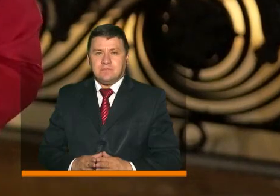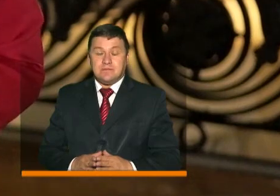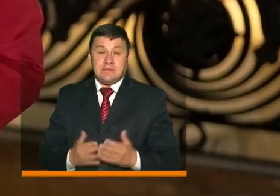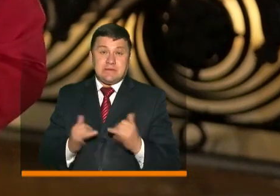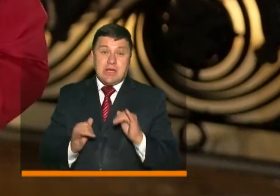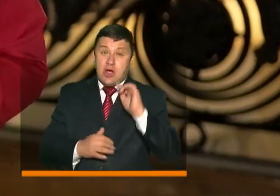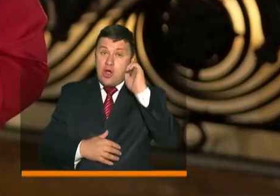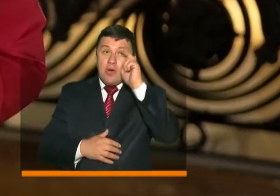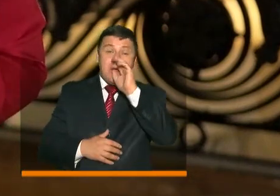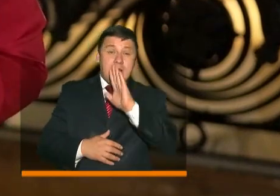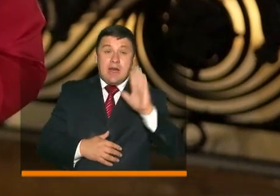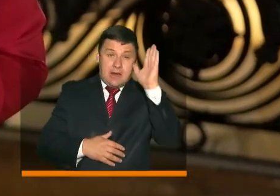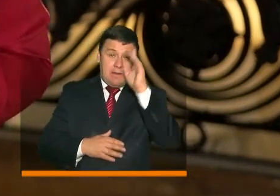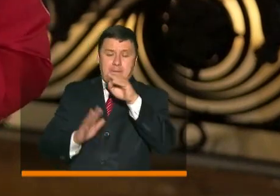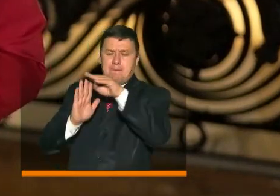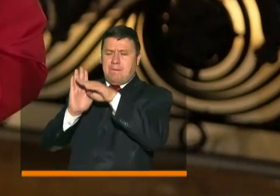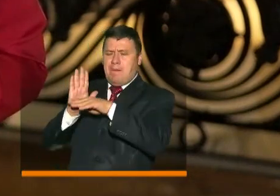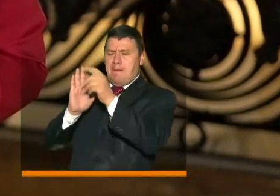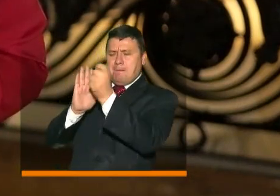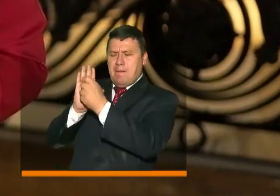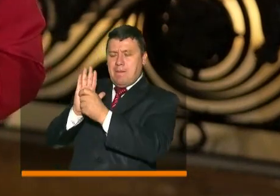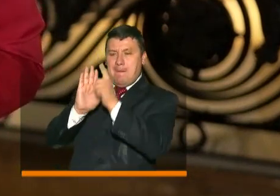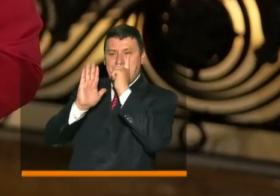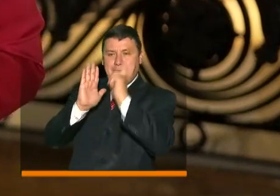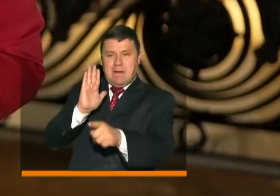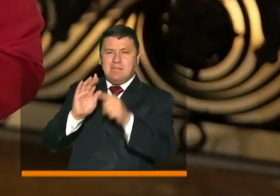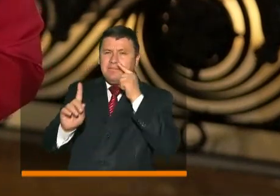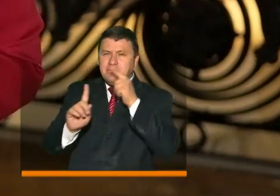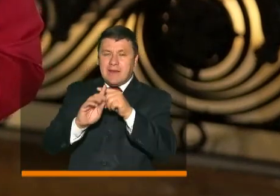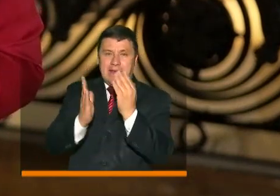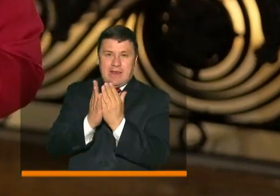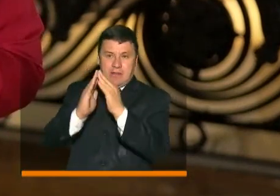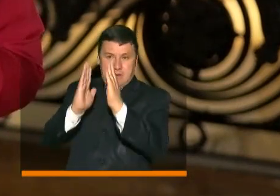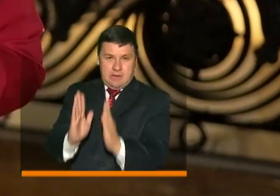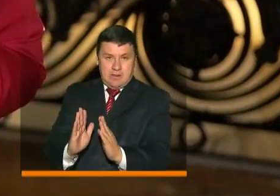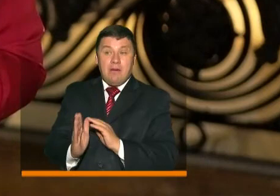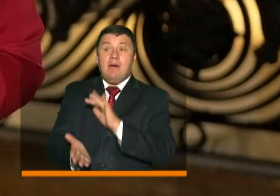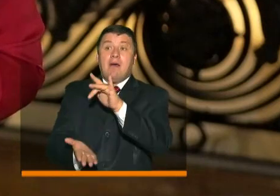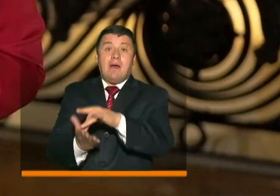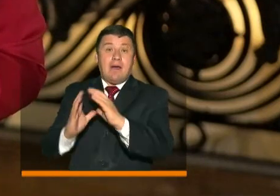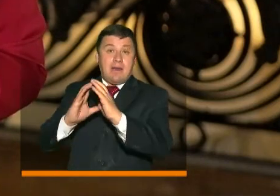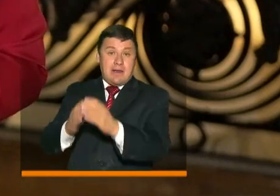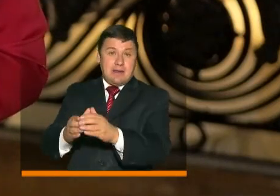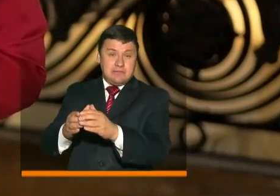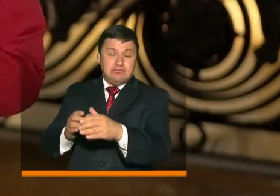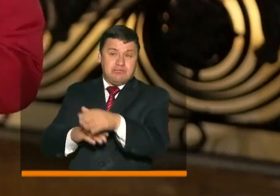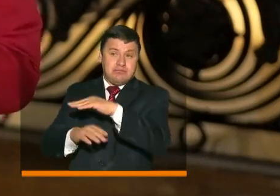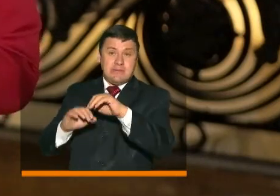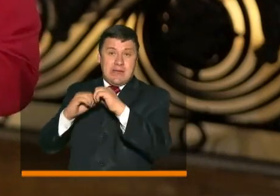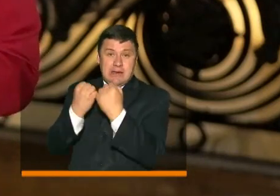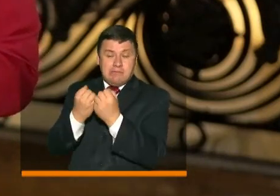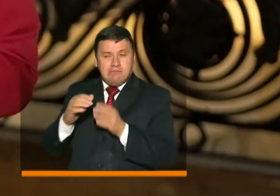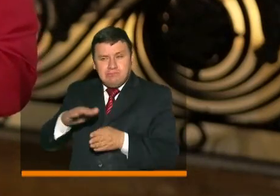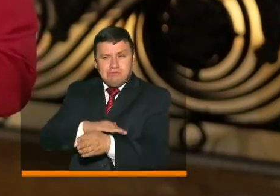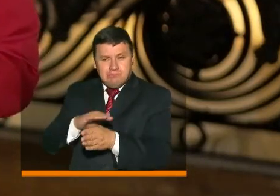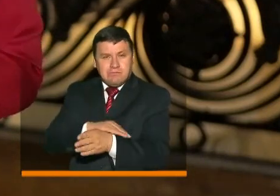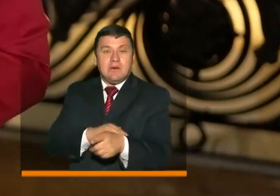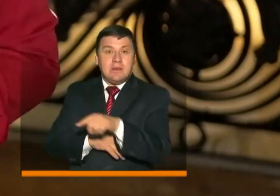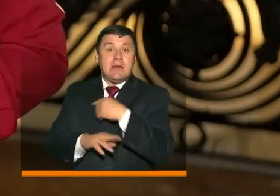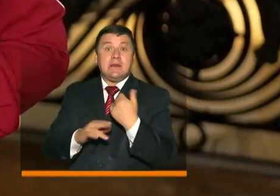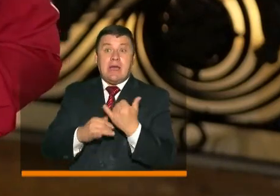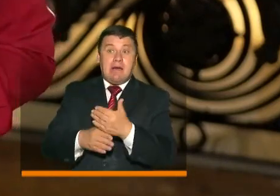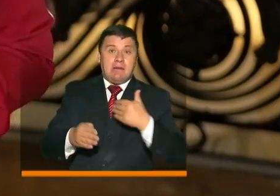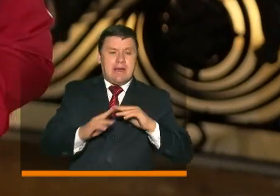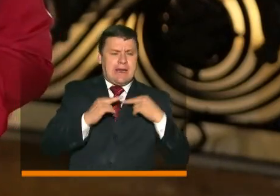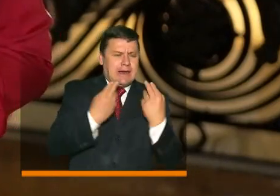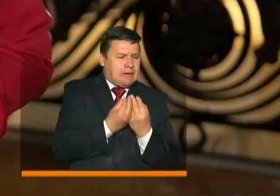Después de que el Gobierno Nacional fijara los lineamientos para educación en casa y presencialidad en alternancia, se avanza con reuniones